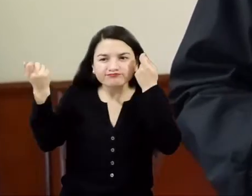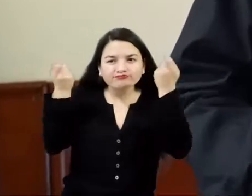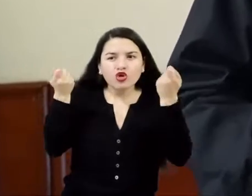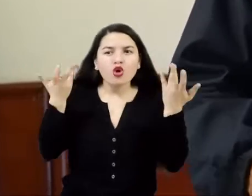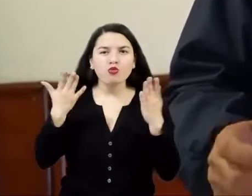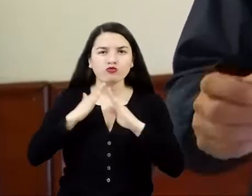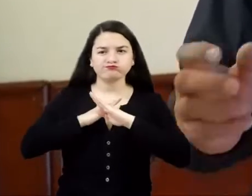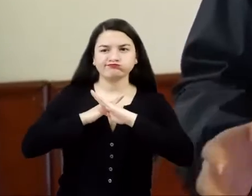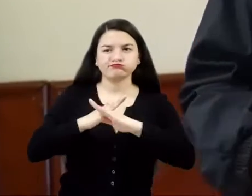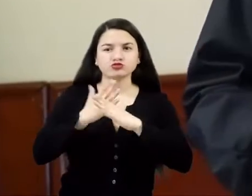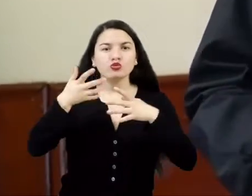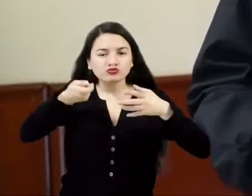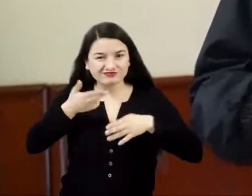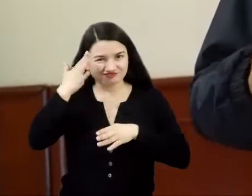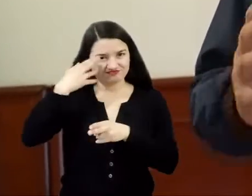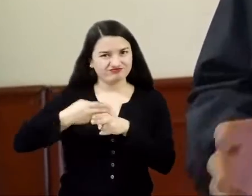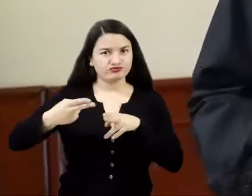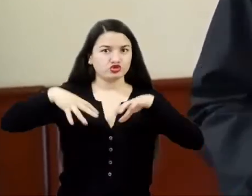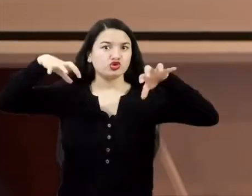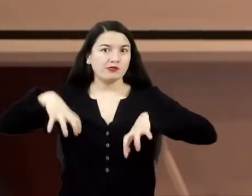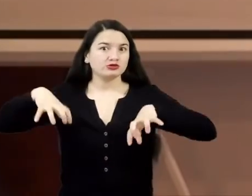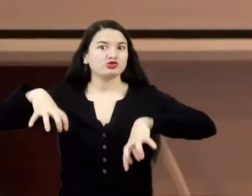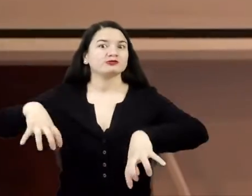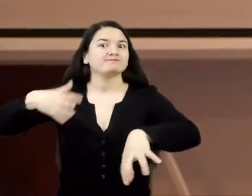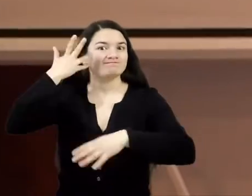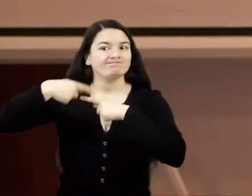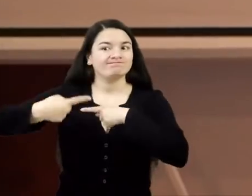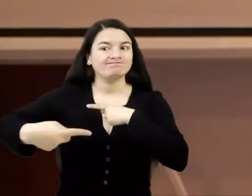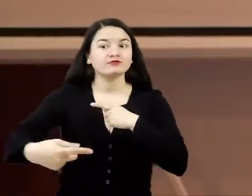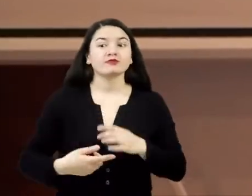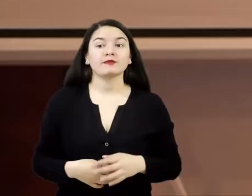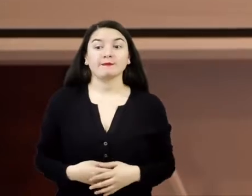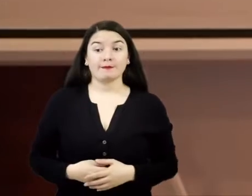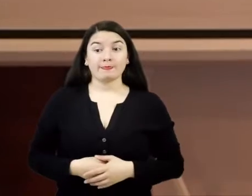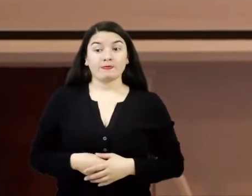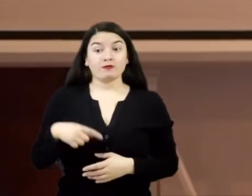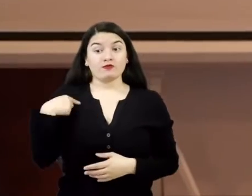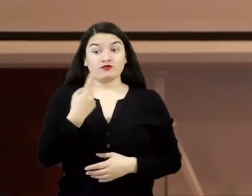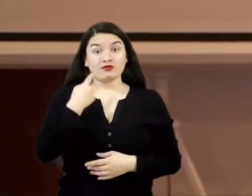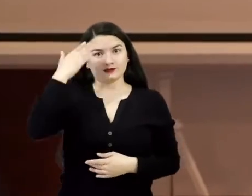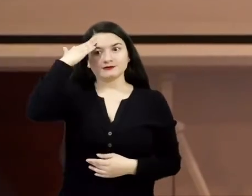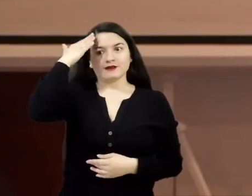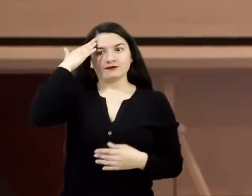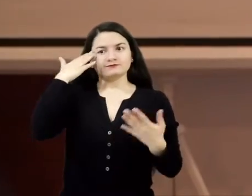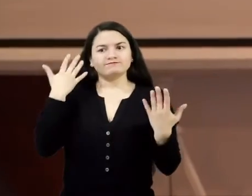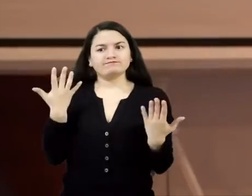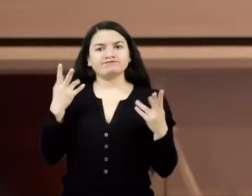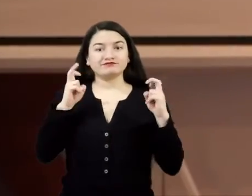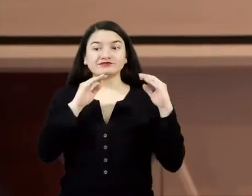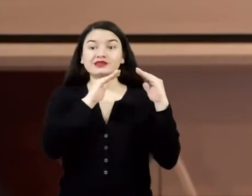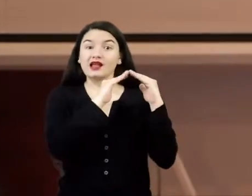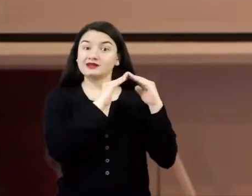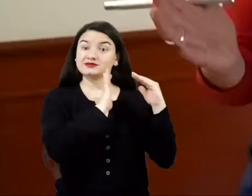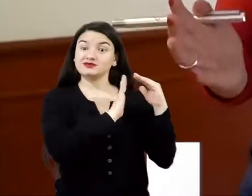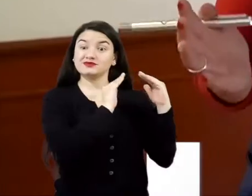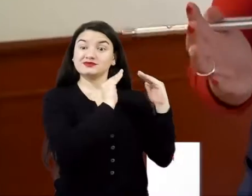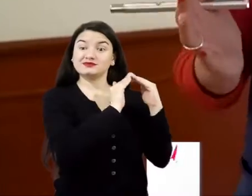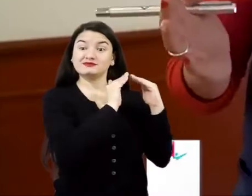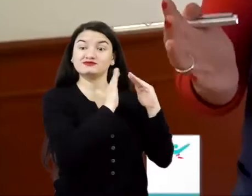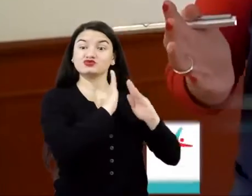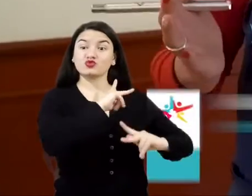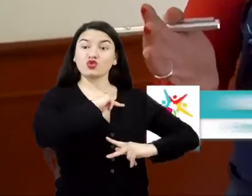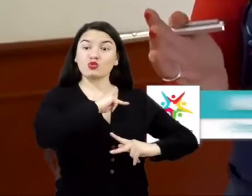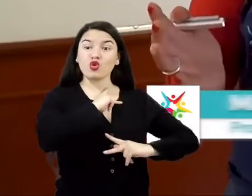recursos necesarios, porque el objetivo es salvar vidas de los nariñenses ante esta temporada de lluvias. Es muy importante que sepamos